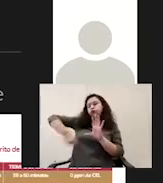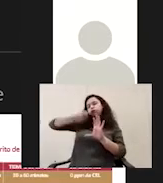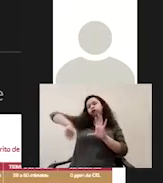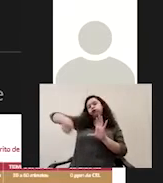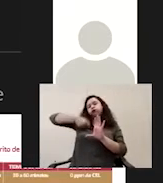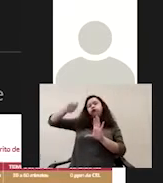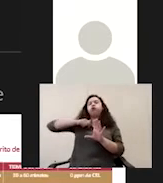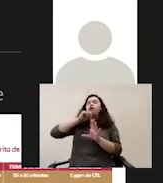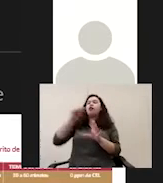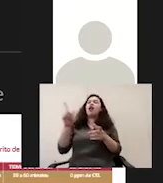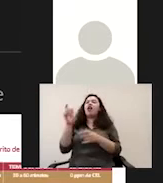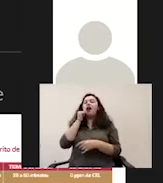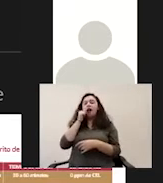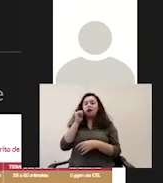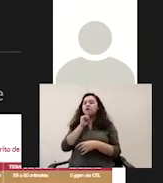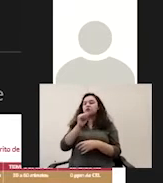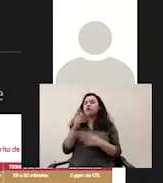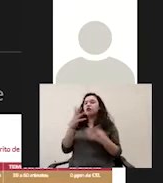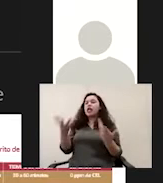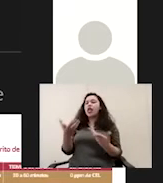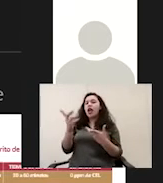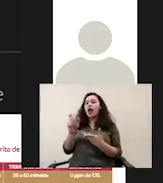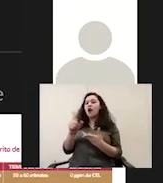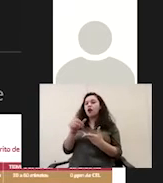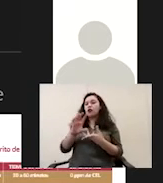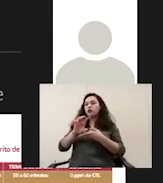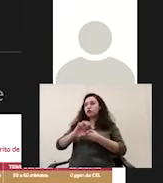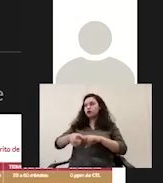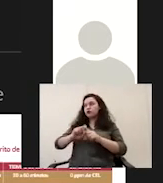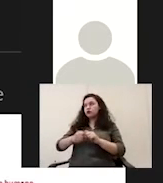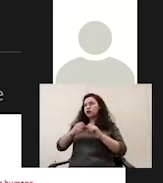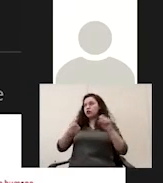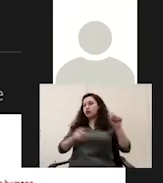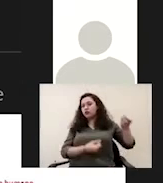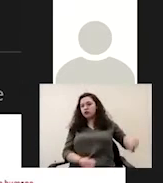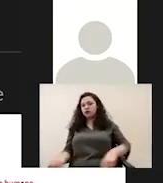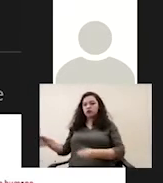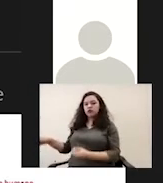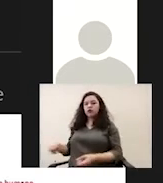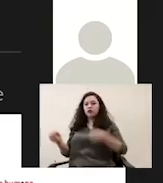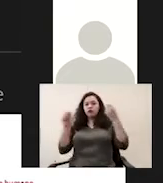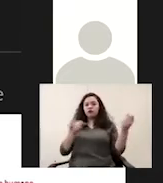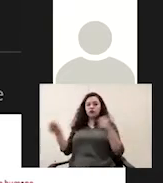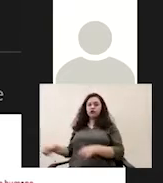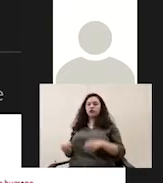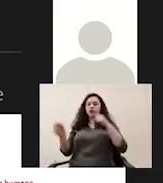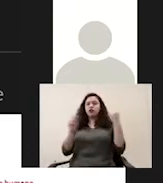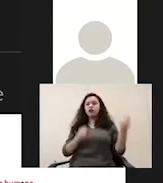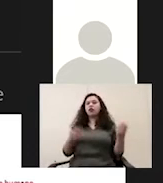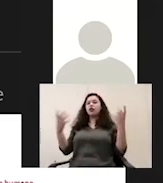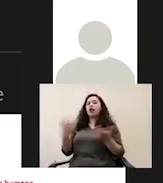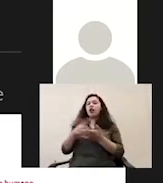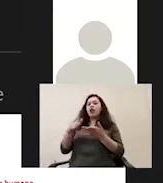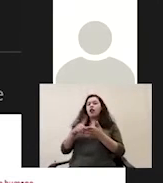detergente y vamos a sacar el exceso de agua con una jerga y en una cubeta. Como les mencionaba, pues tiene que ser lo más limpio que se